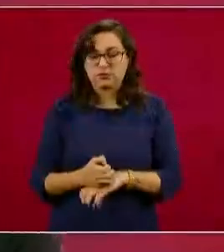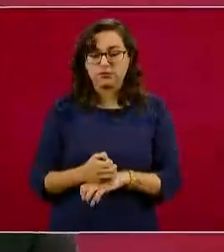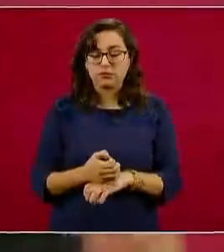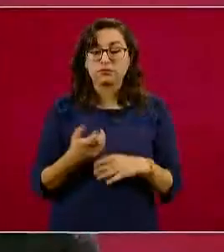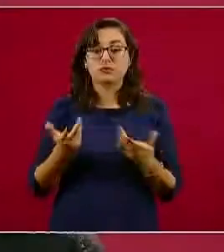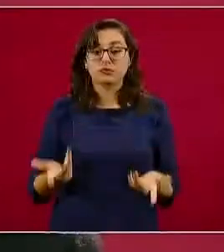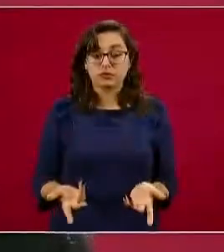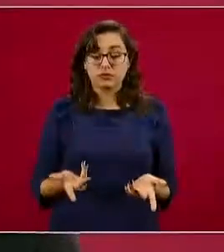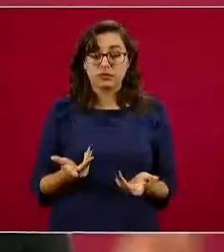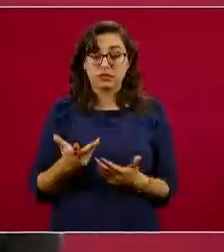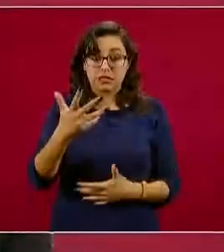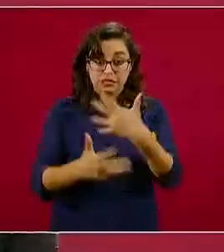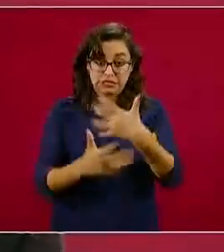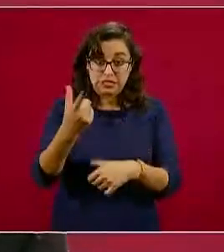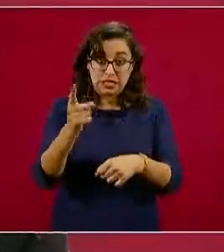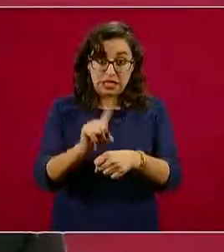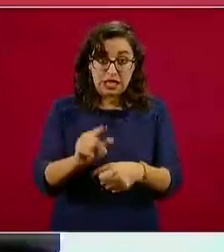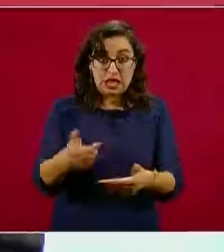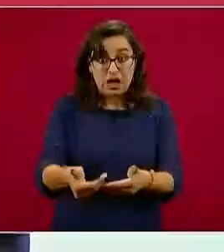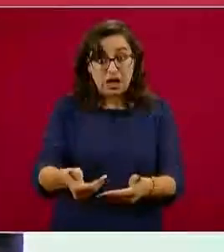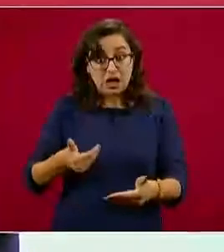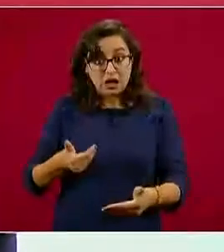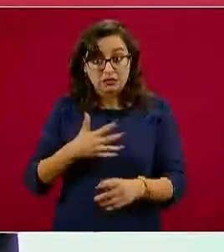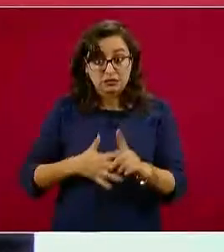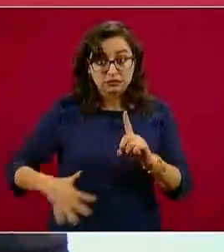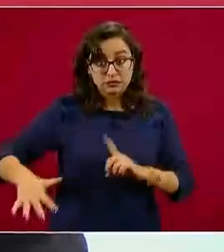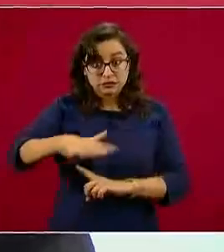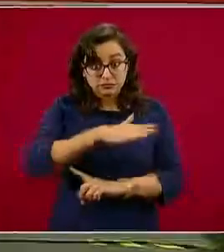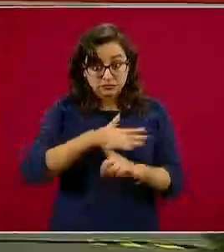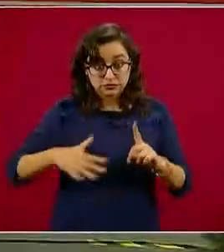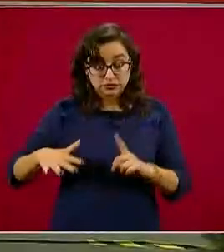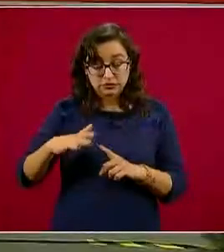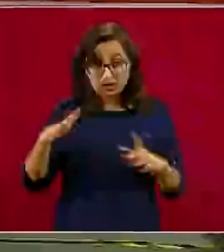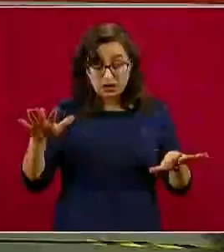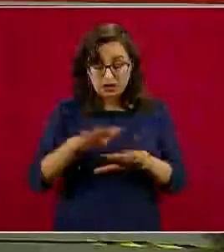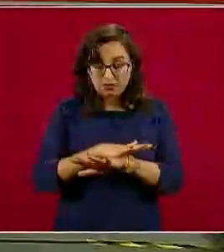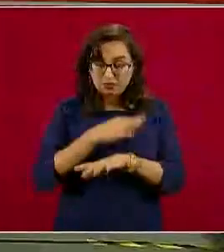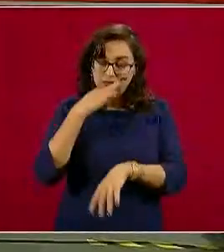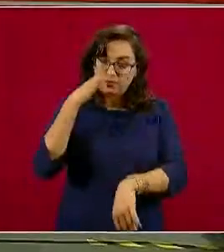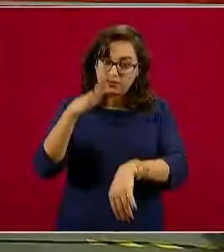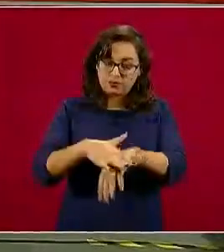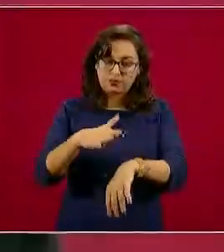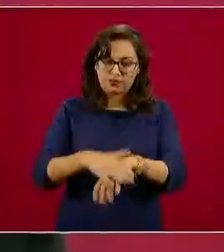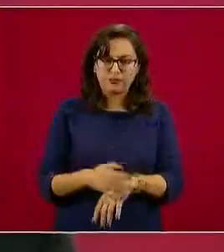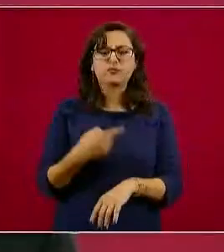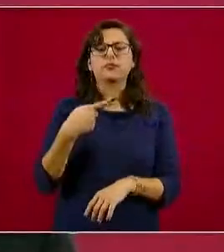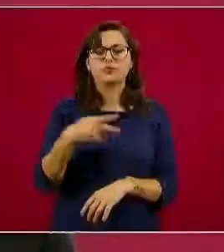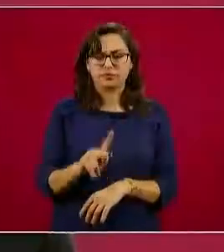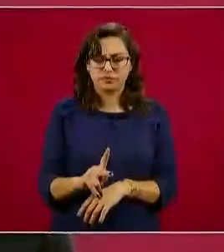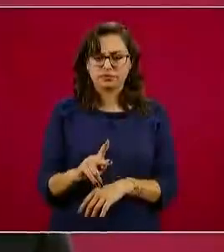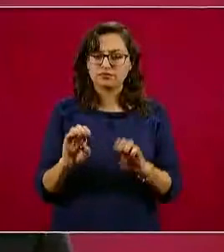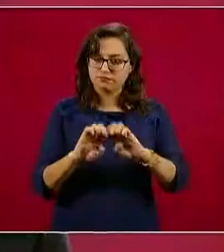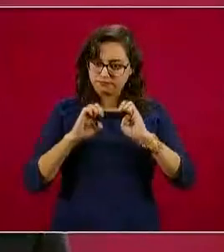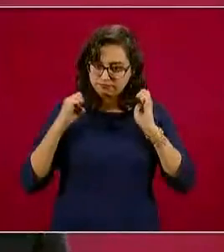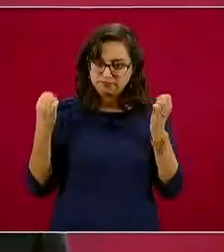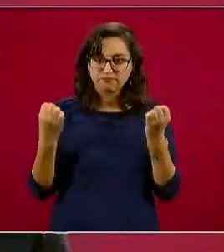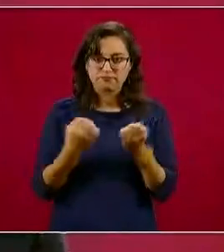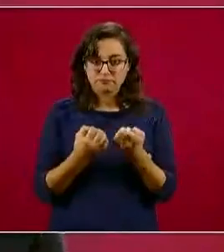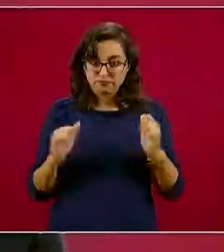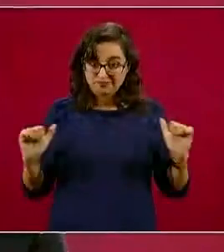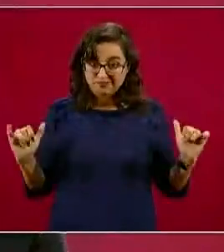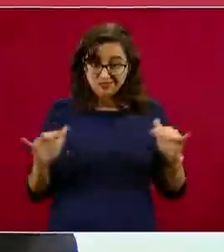si antes de la quincena cambiaban las condiciones, se les iba a alertar. Pero en general diría, sí, los estadios son